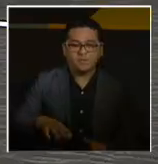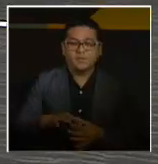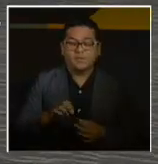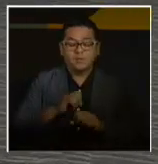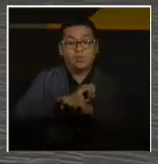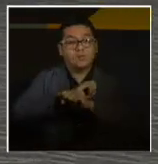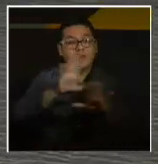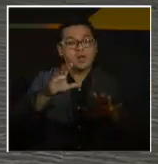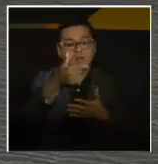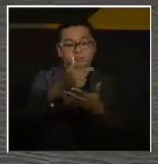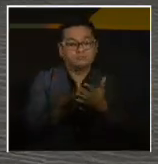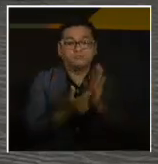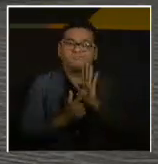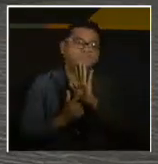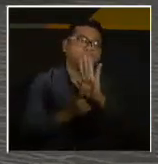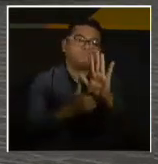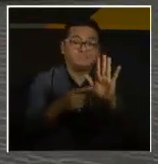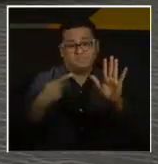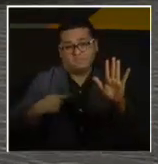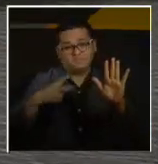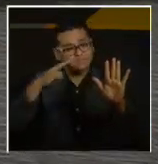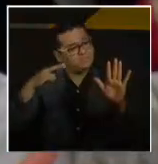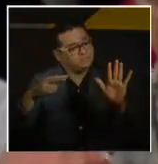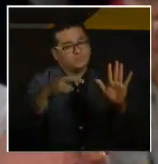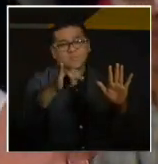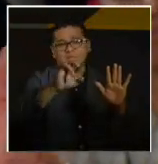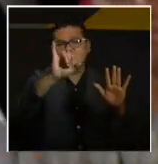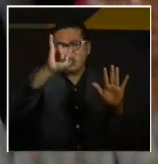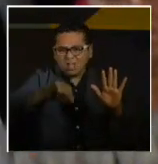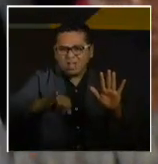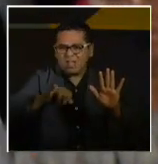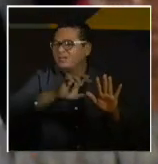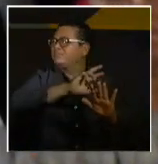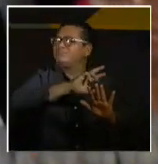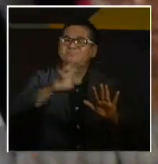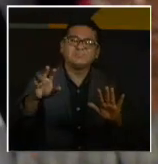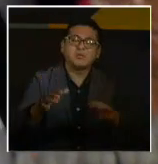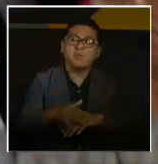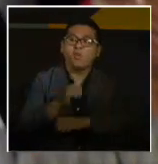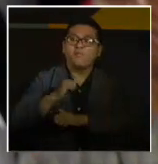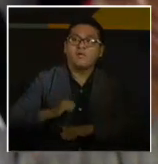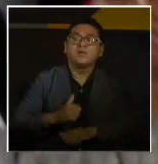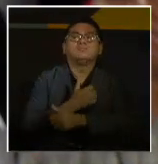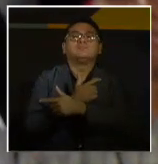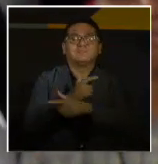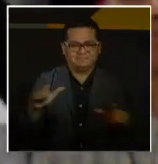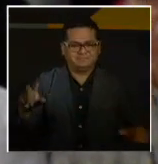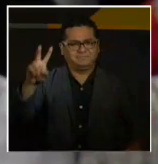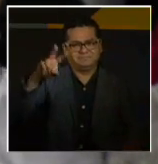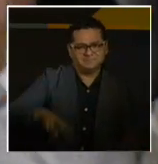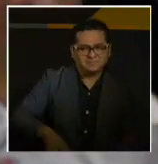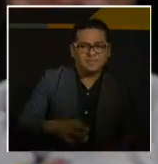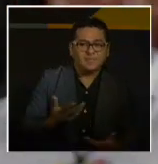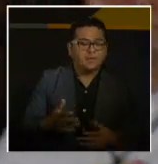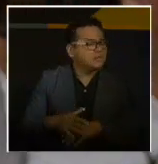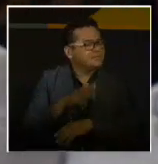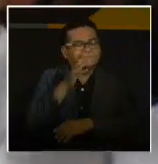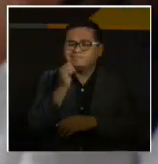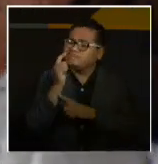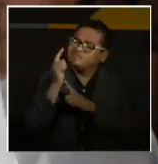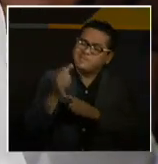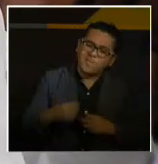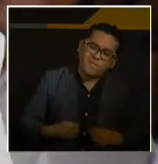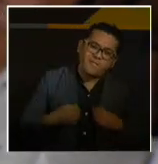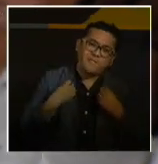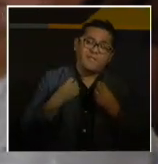cuentas claras y vamos a decir un sí rotundo a una fiscalía autónoma. No podemos seguir viviendo